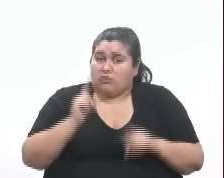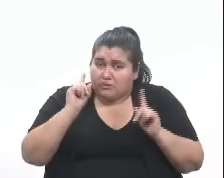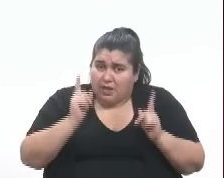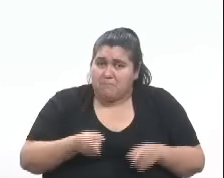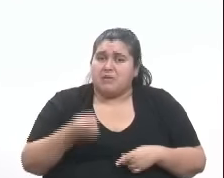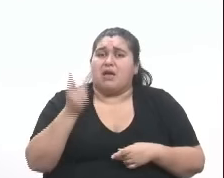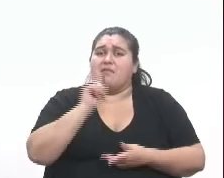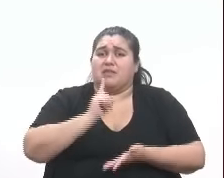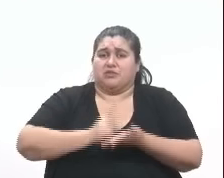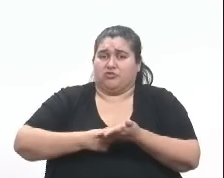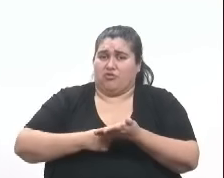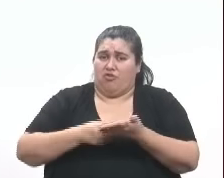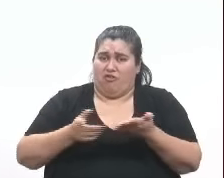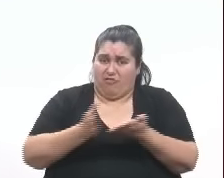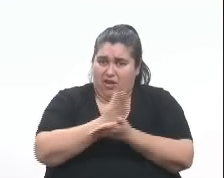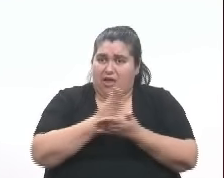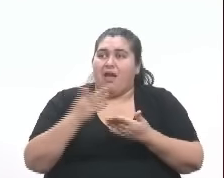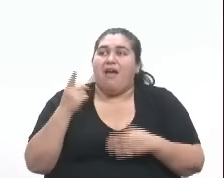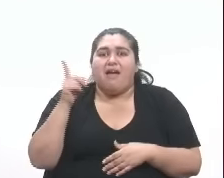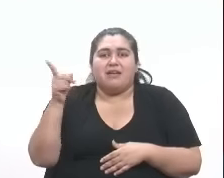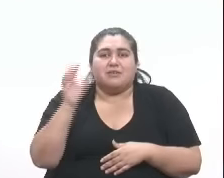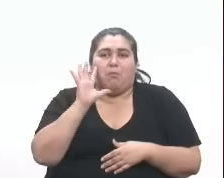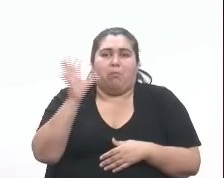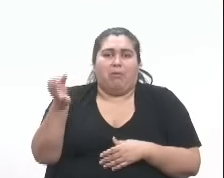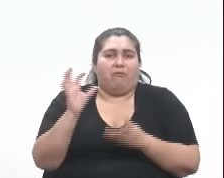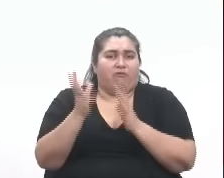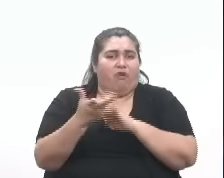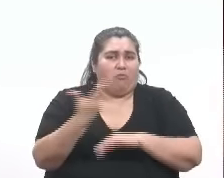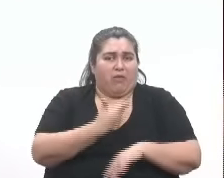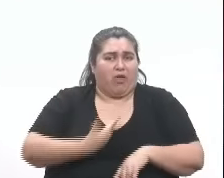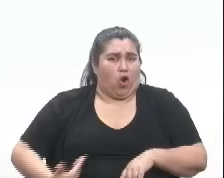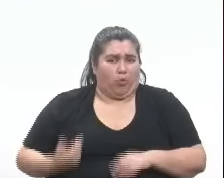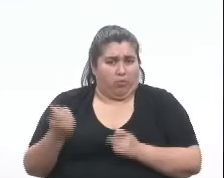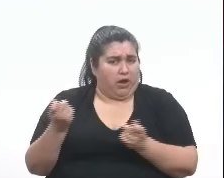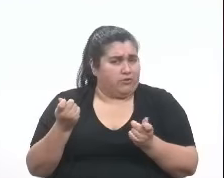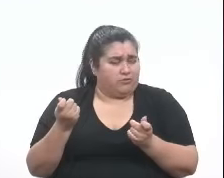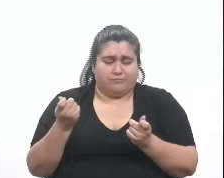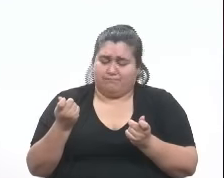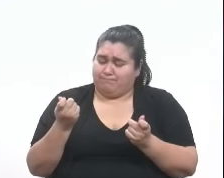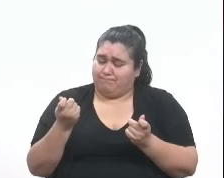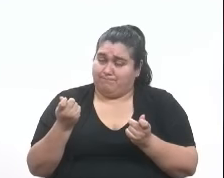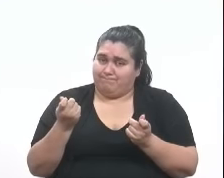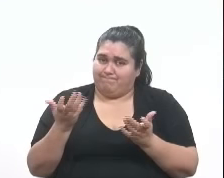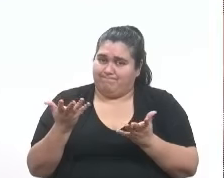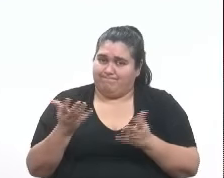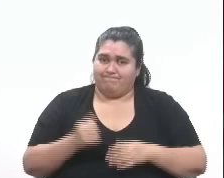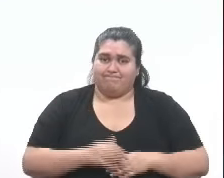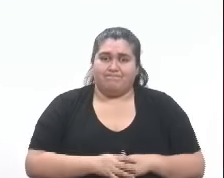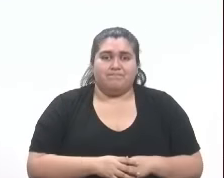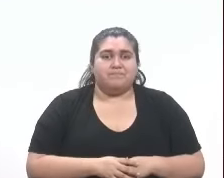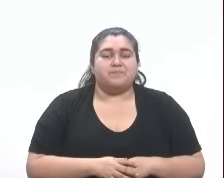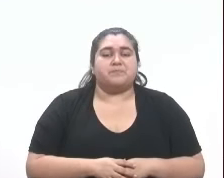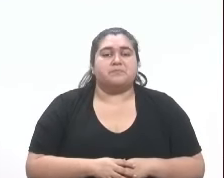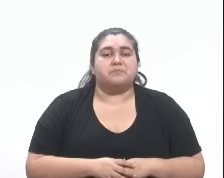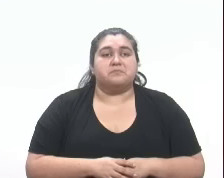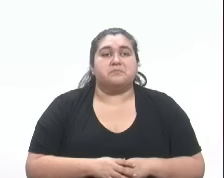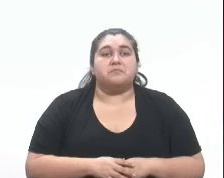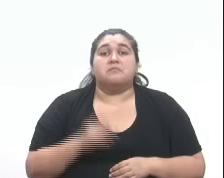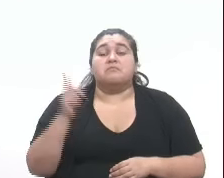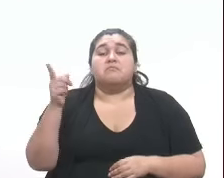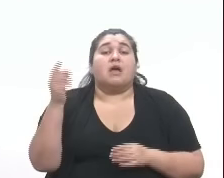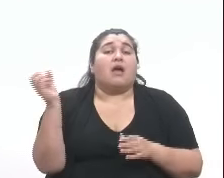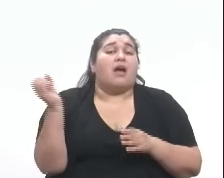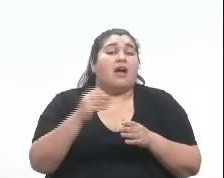¿cómo hacer? Comenzó a hacer una muestra de su gobierno, ¿verdad? En primer lugar, le cortó el fondo al incentivo